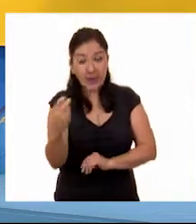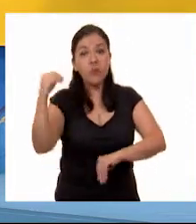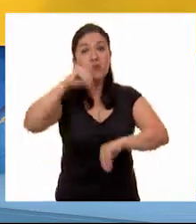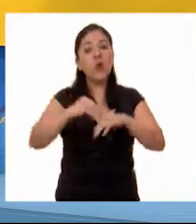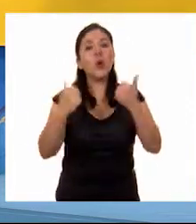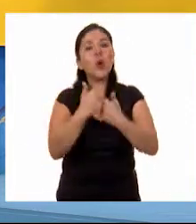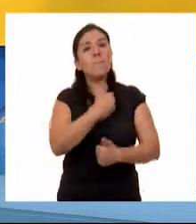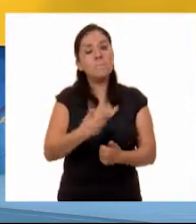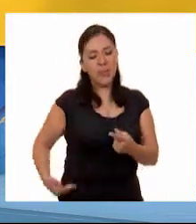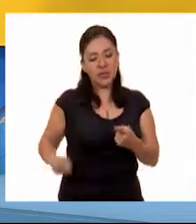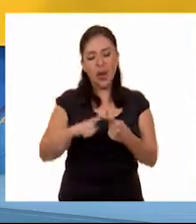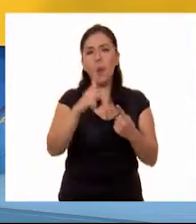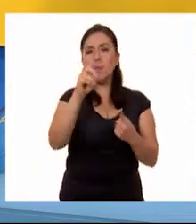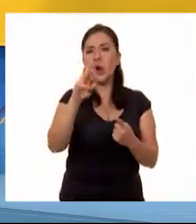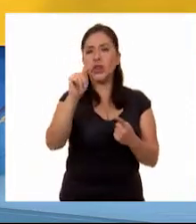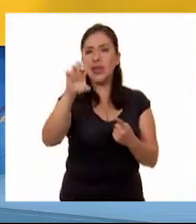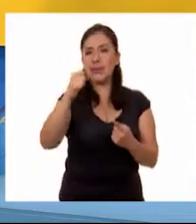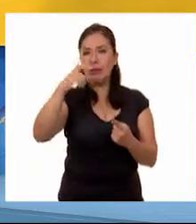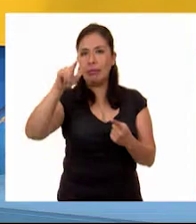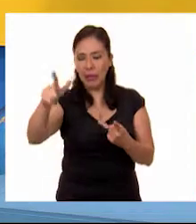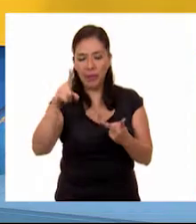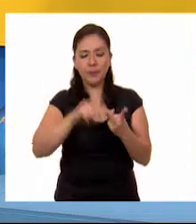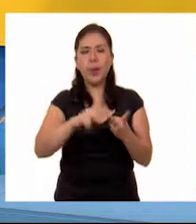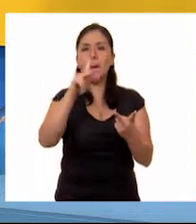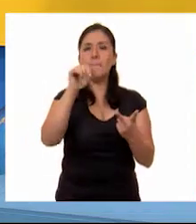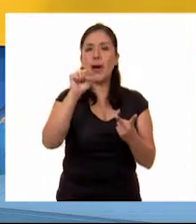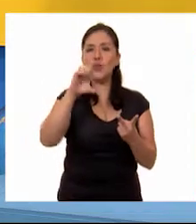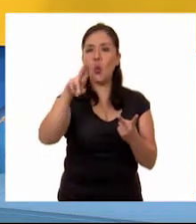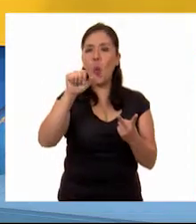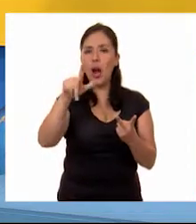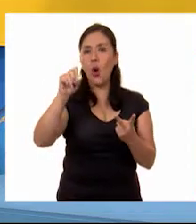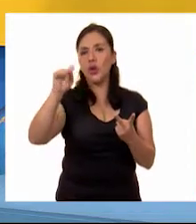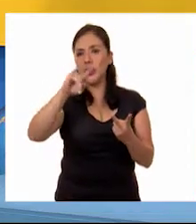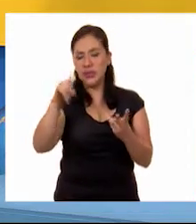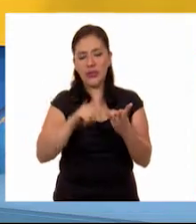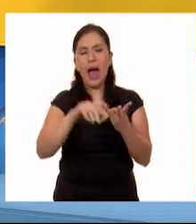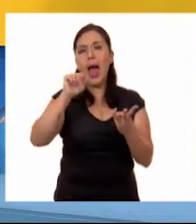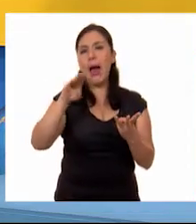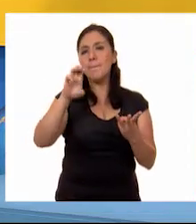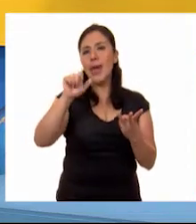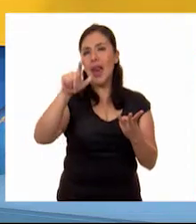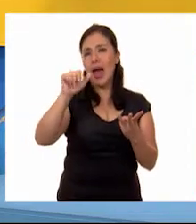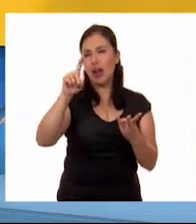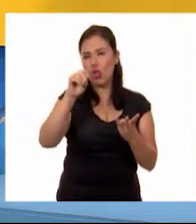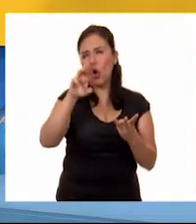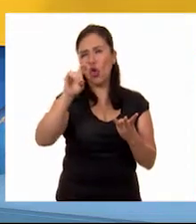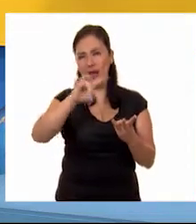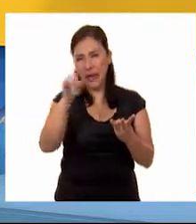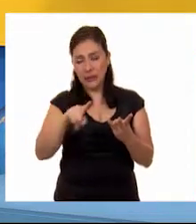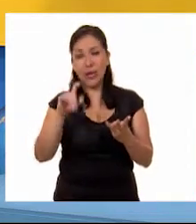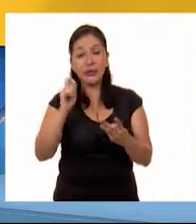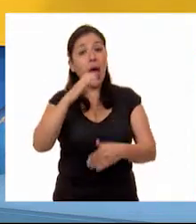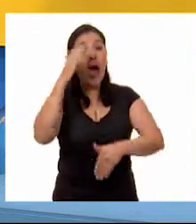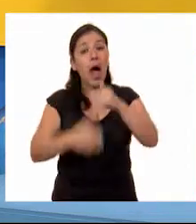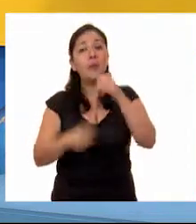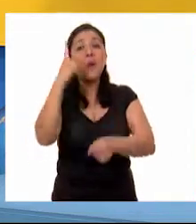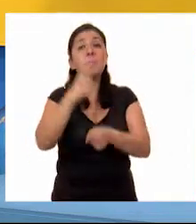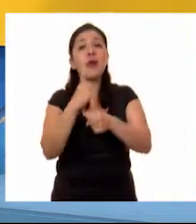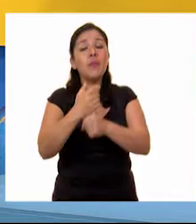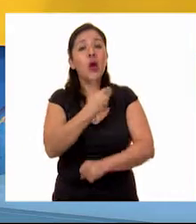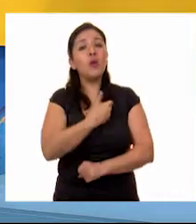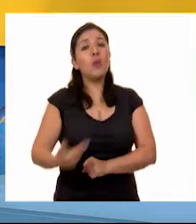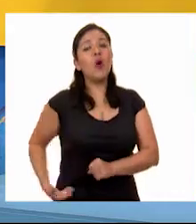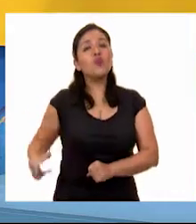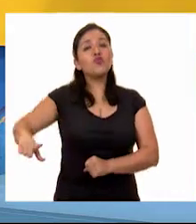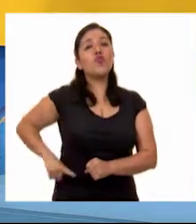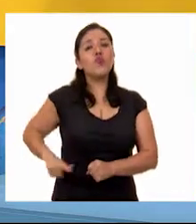presidentes Emilio Portes Gil, Pascual Ortiz Rubio y Abelardo Rodríguez, y culmina en el primer año de gobierno de Lázaro